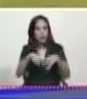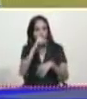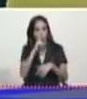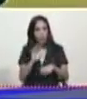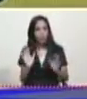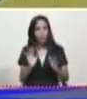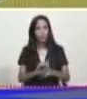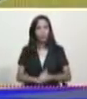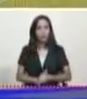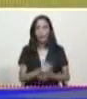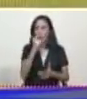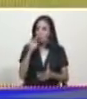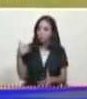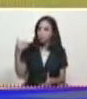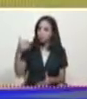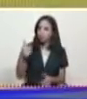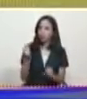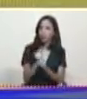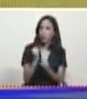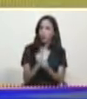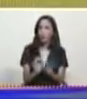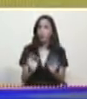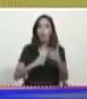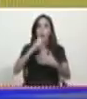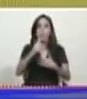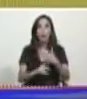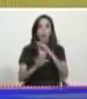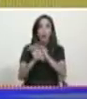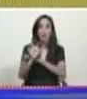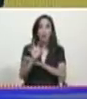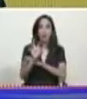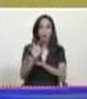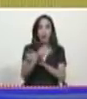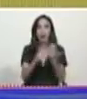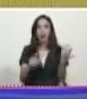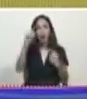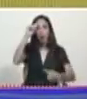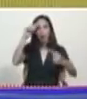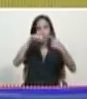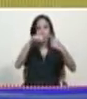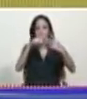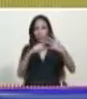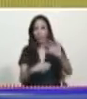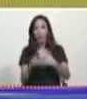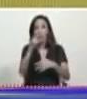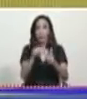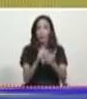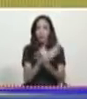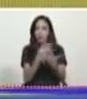2019, cumpliendo el plan de la patria 2019-2025,